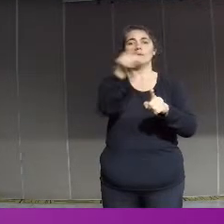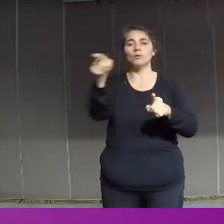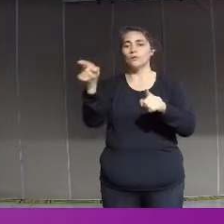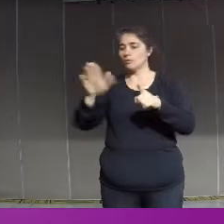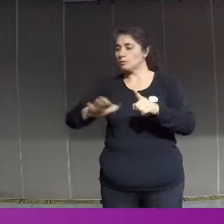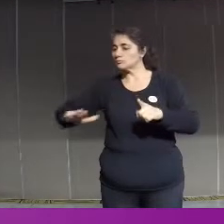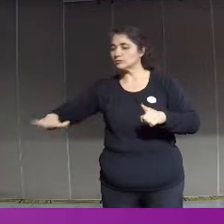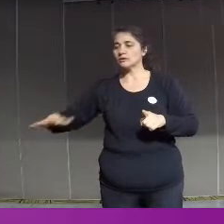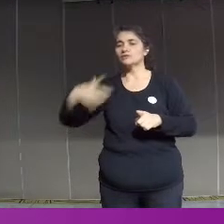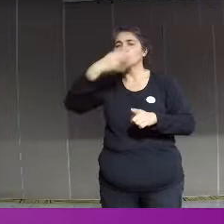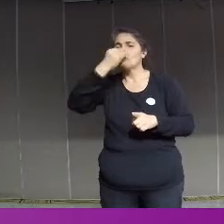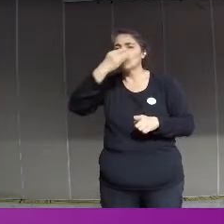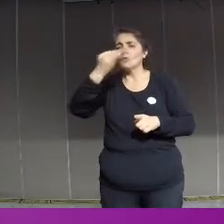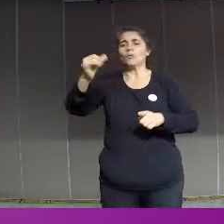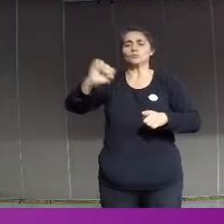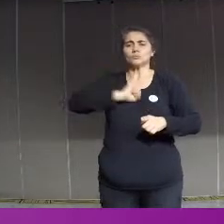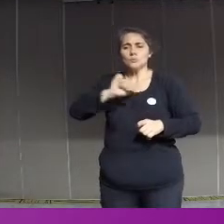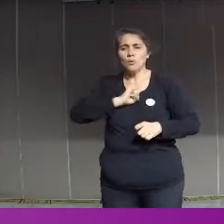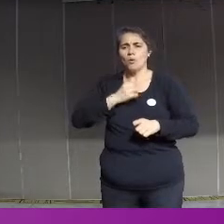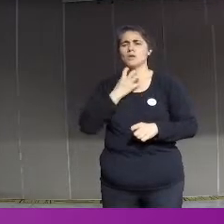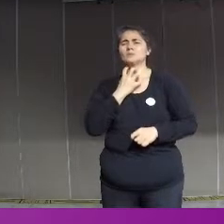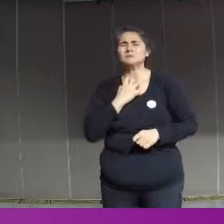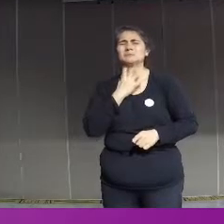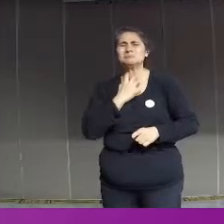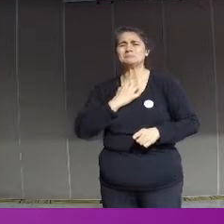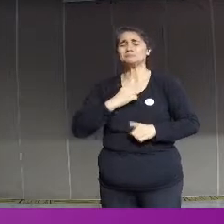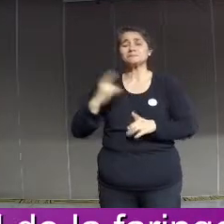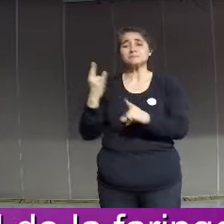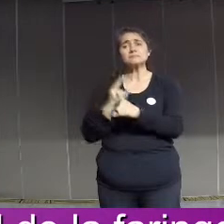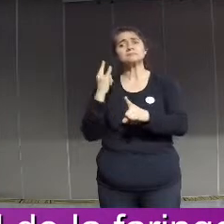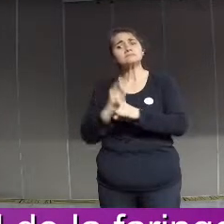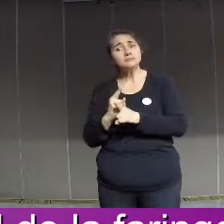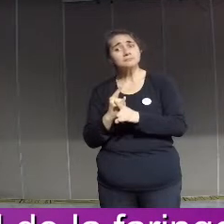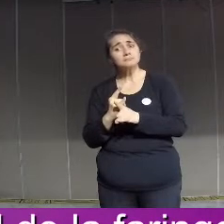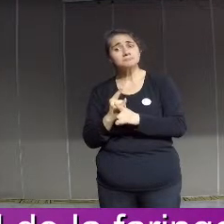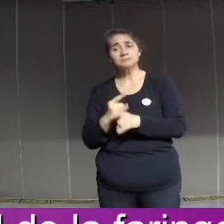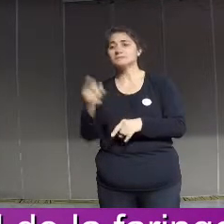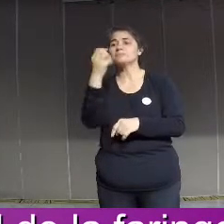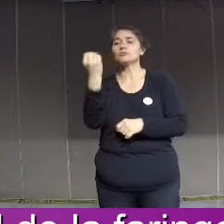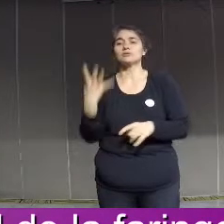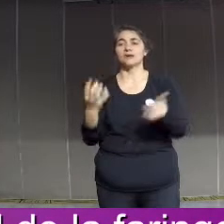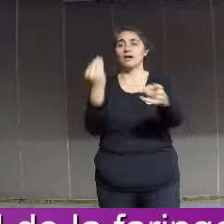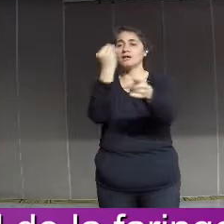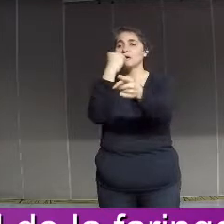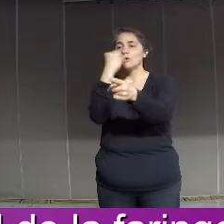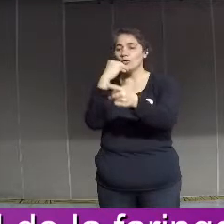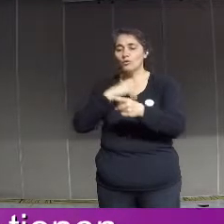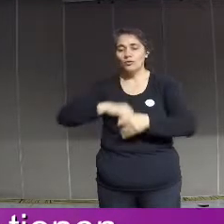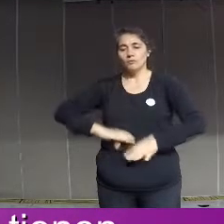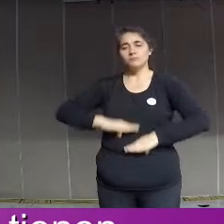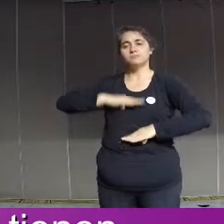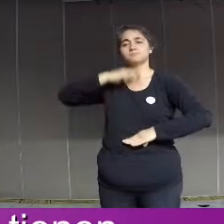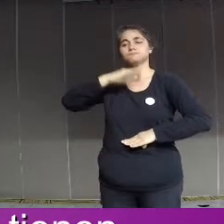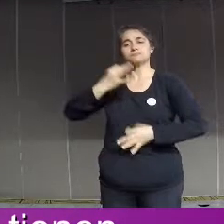como moco o tos o carraspera? Los pacientes que ustedes ven que no se alimentan bien. Bueno, es por esto, ahora lo vamos a